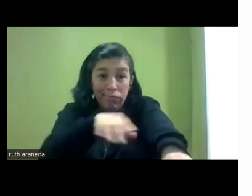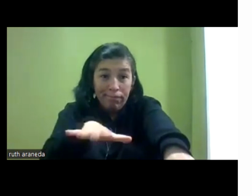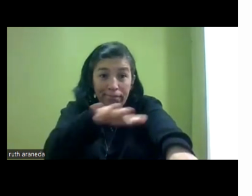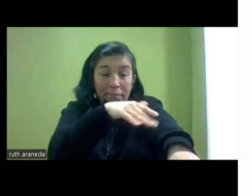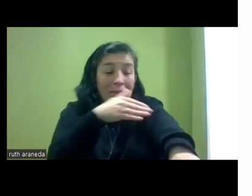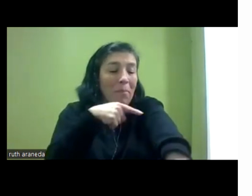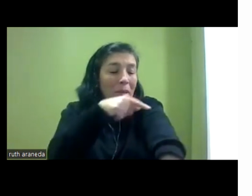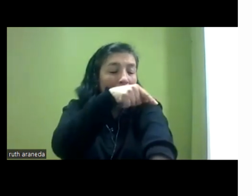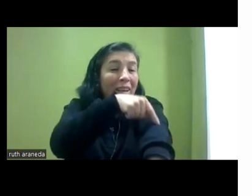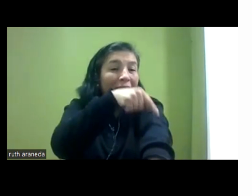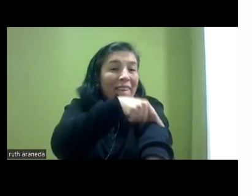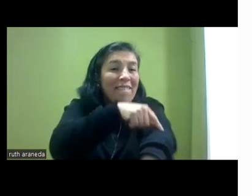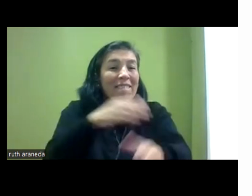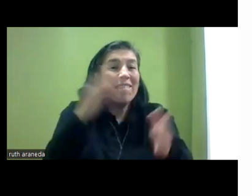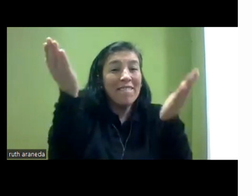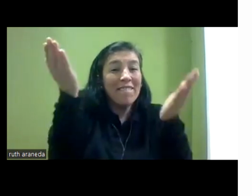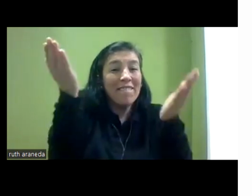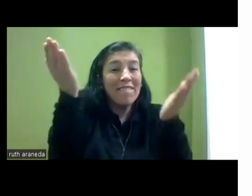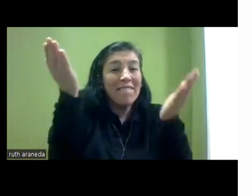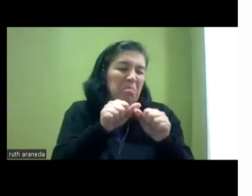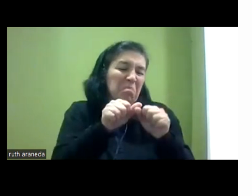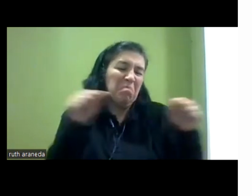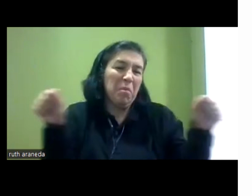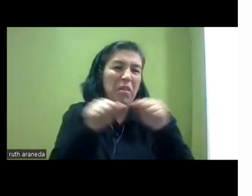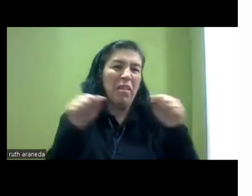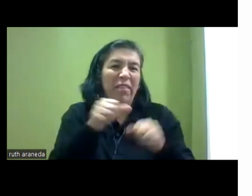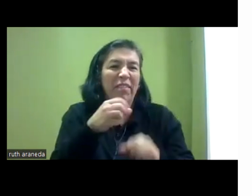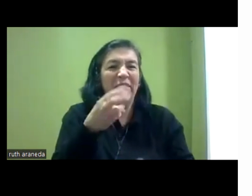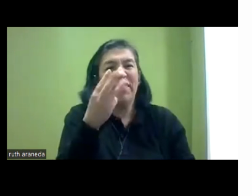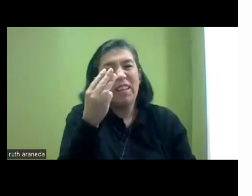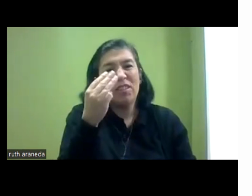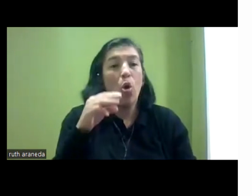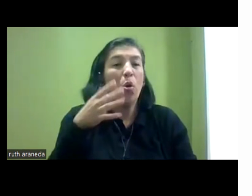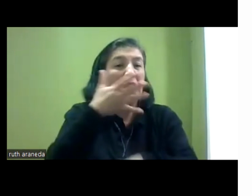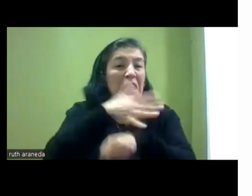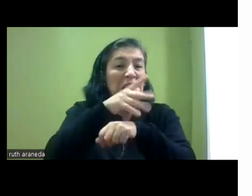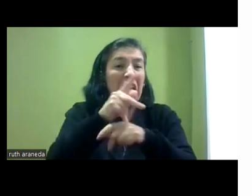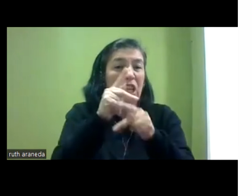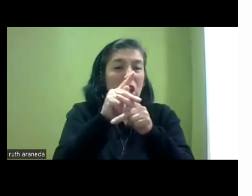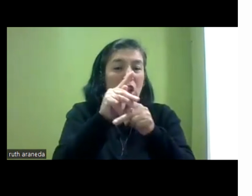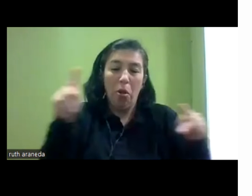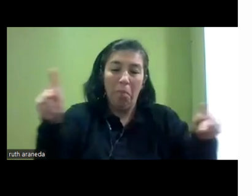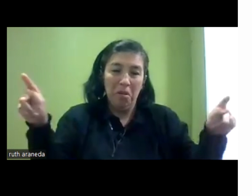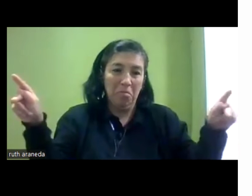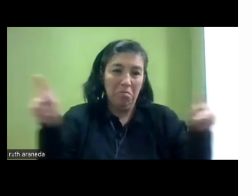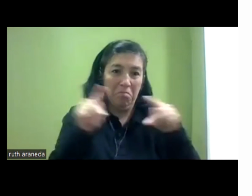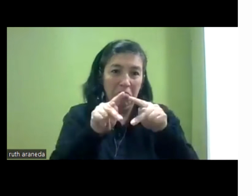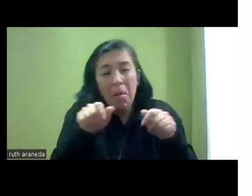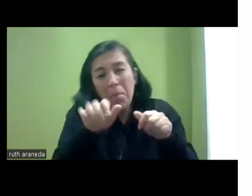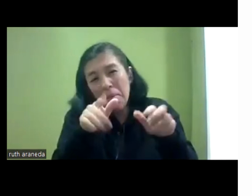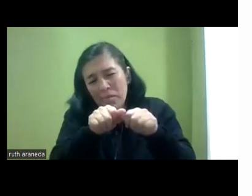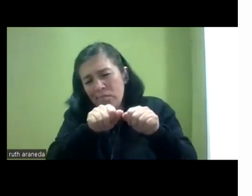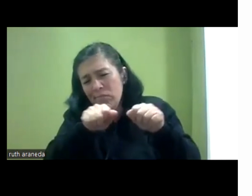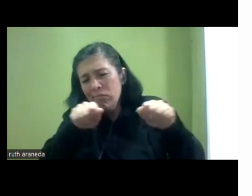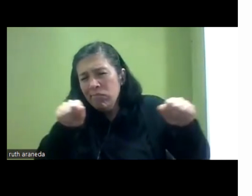valles interiores no son más de 13-15 kilómetros de distancia. Es decir, es una distancia